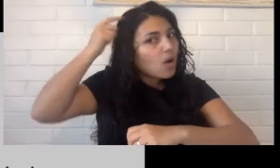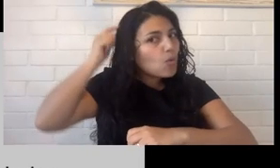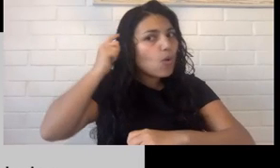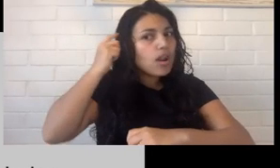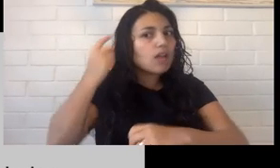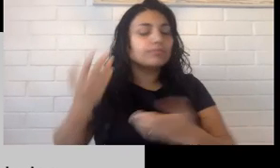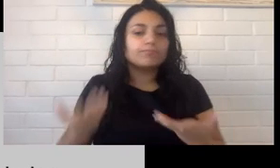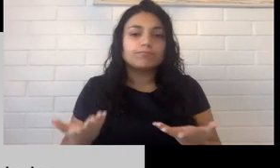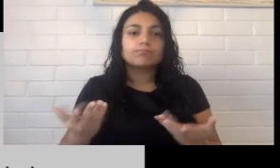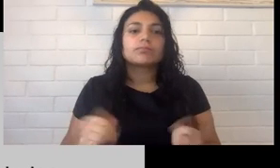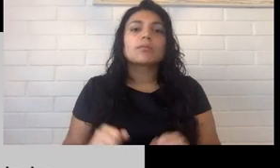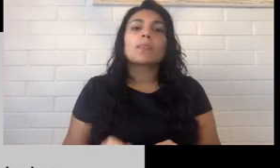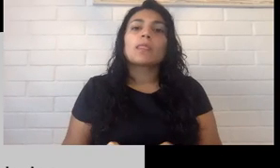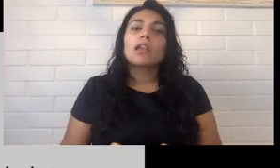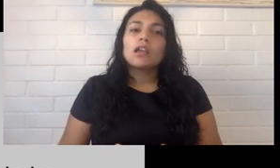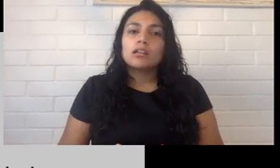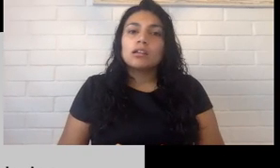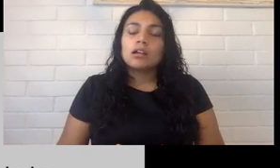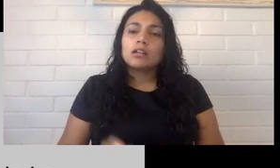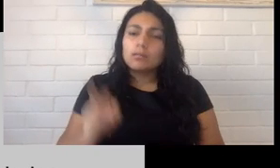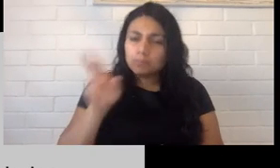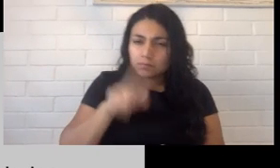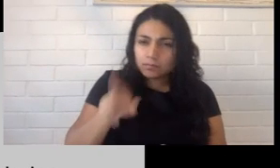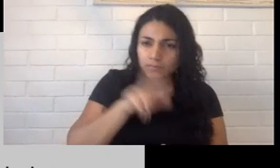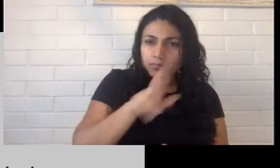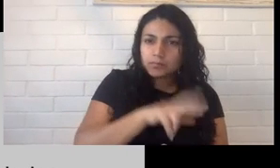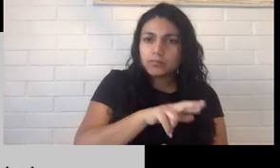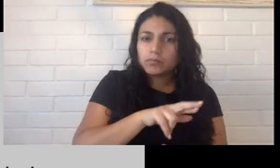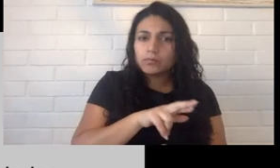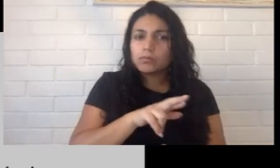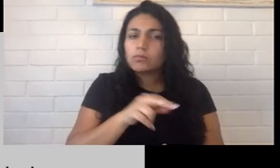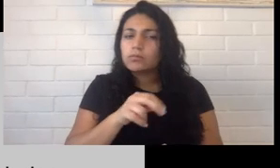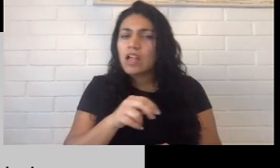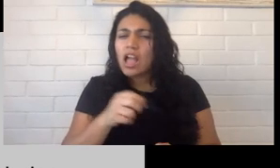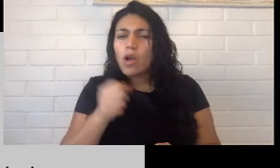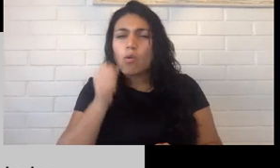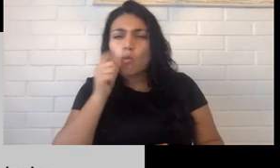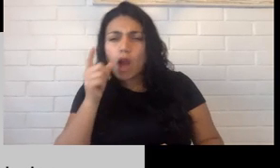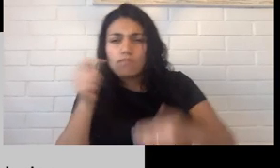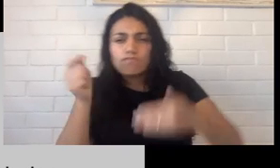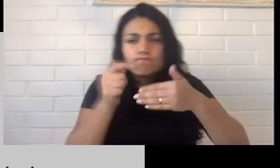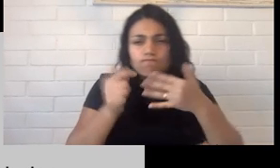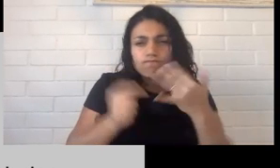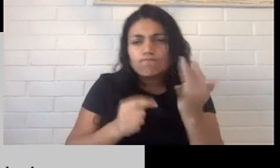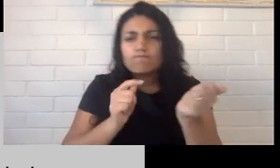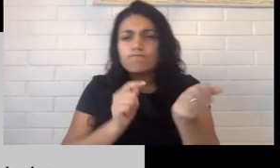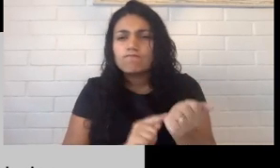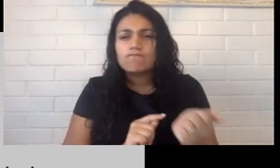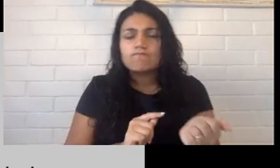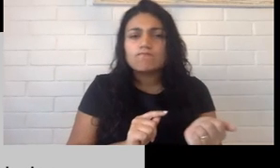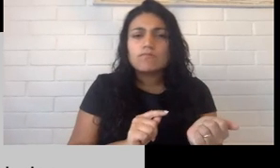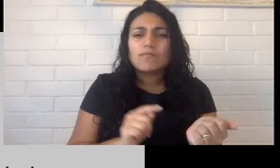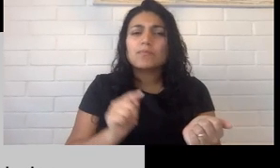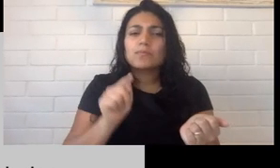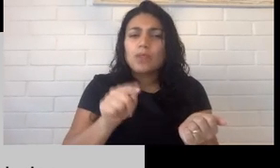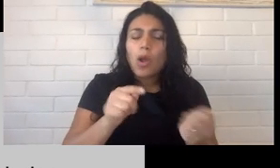Hoy día estaremos revisando las características que tienen